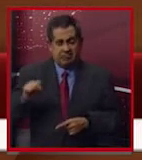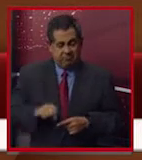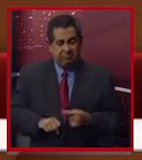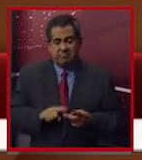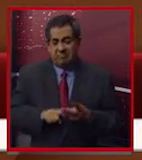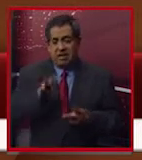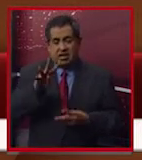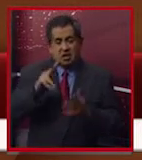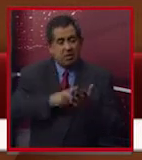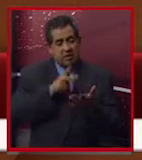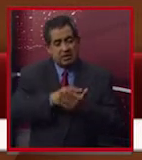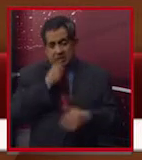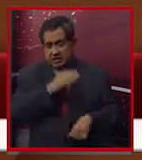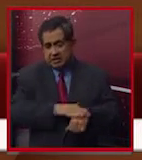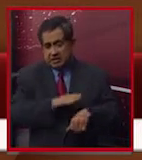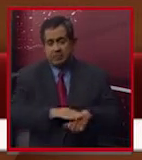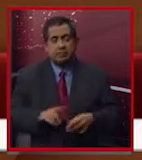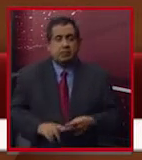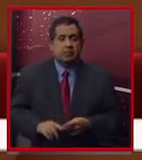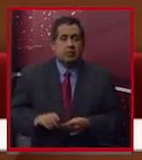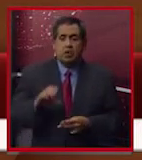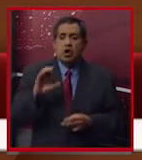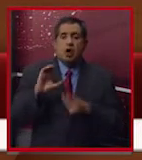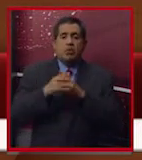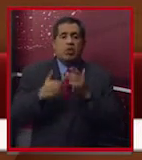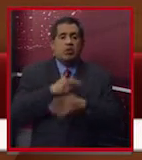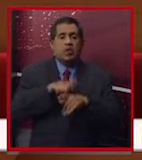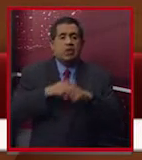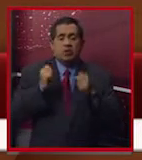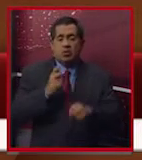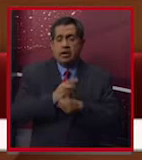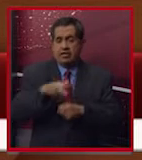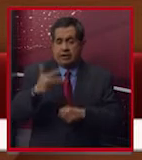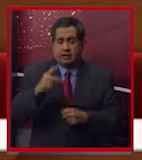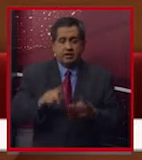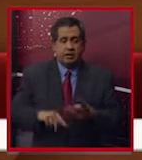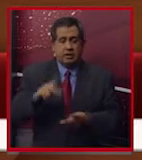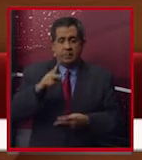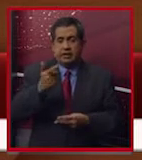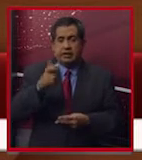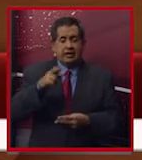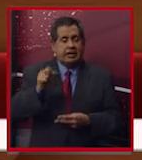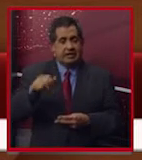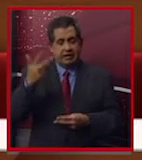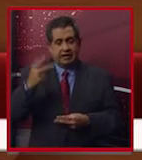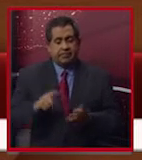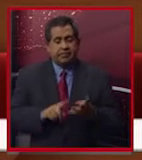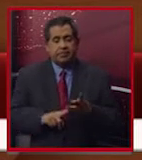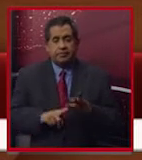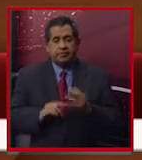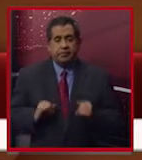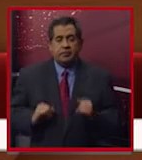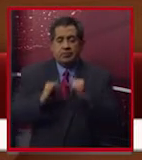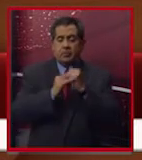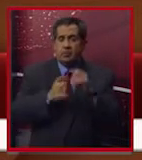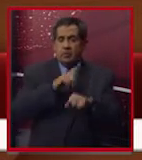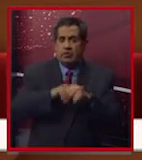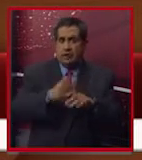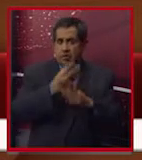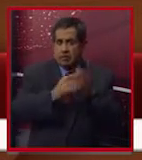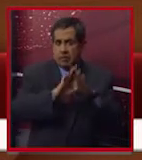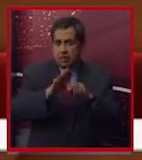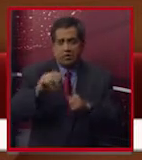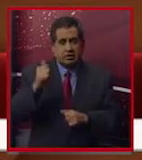en 19 casos, Comisión Nacional de Seguridad 13, PGR 13, Instituto Nacional de Migración